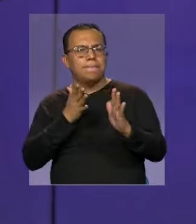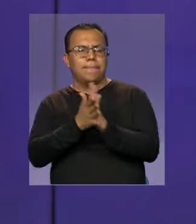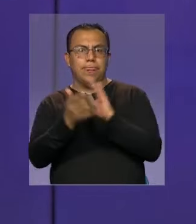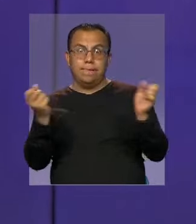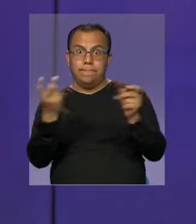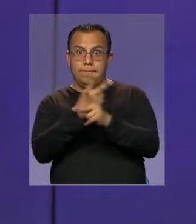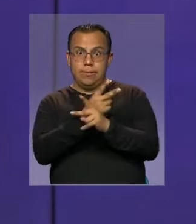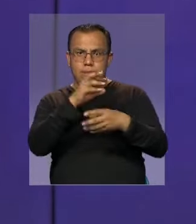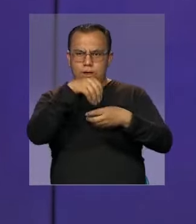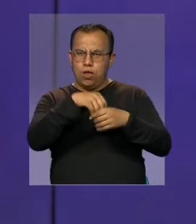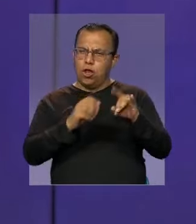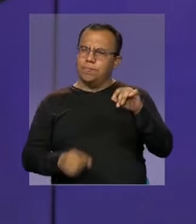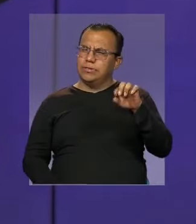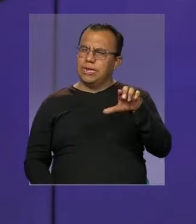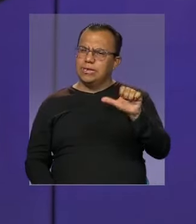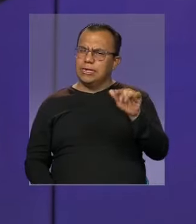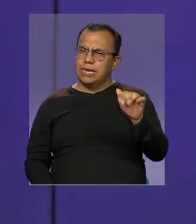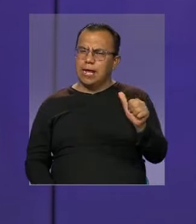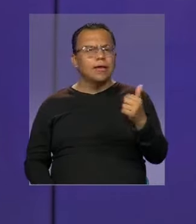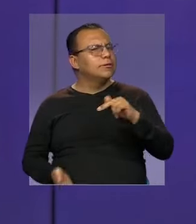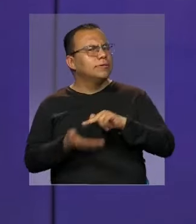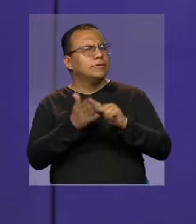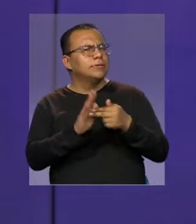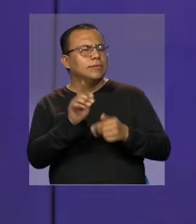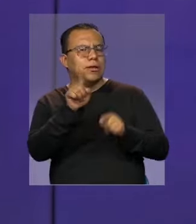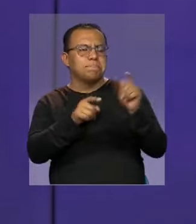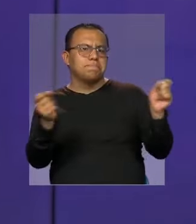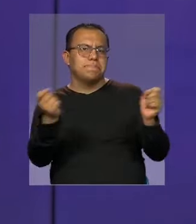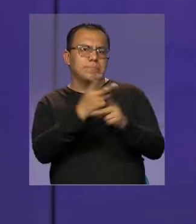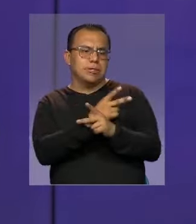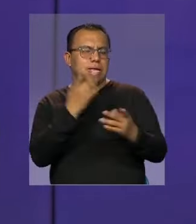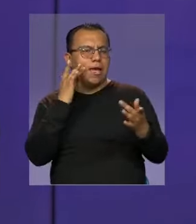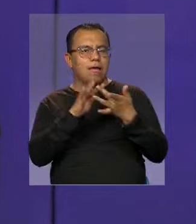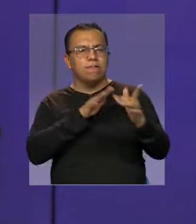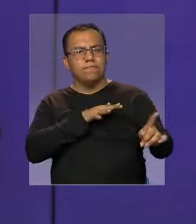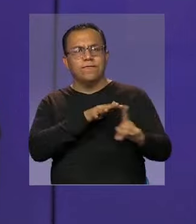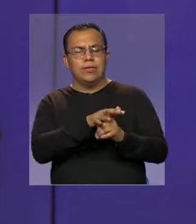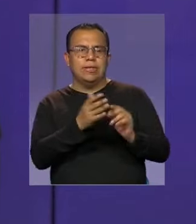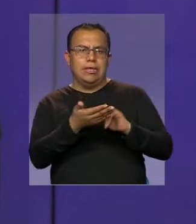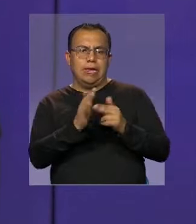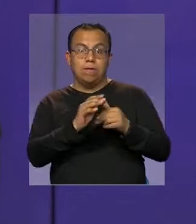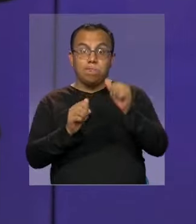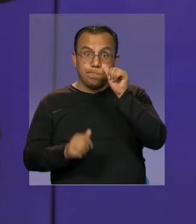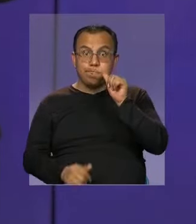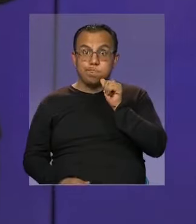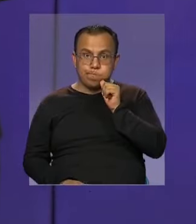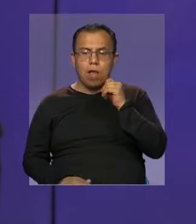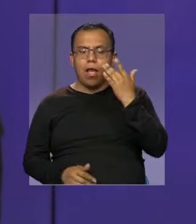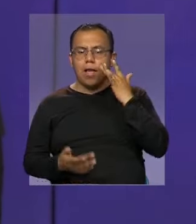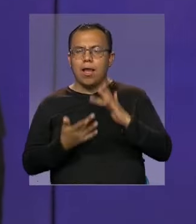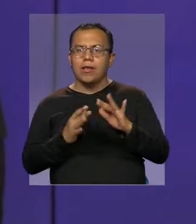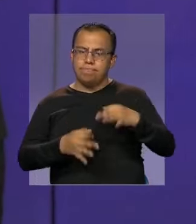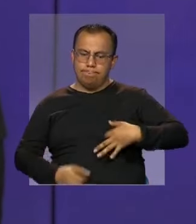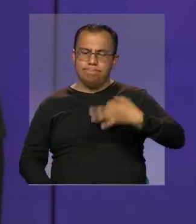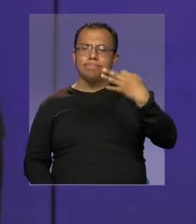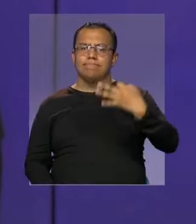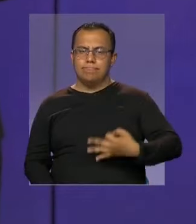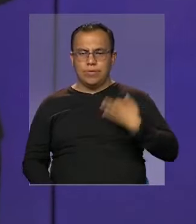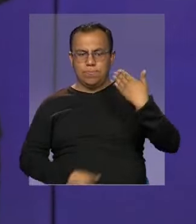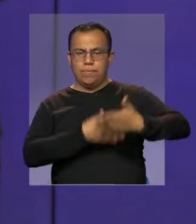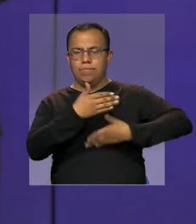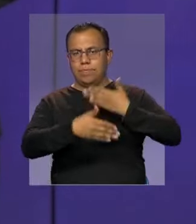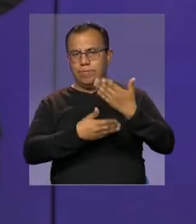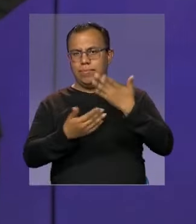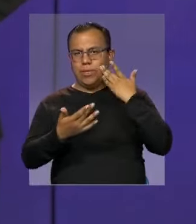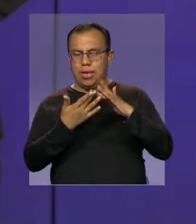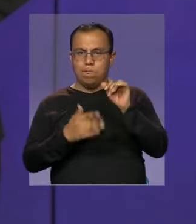violencia obstétrica, que hace referencia a aquella violencia que vulnera el derecho de las gestantes a tener un trato digno durante su proceso